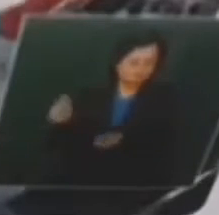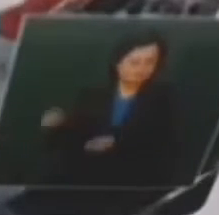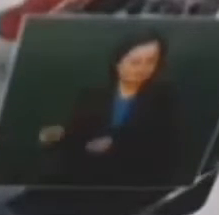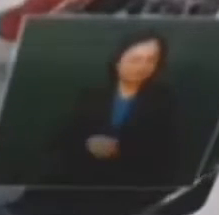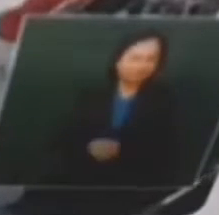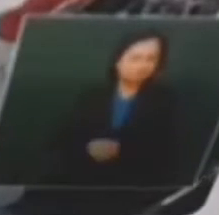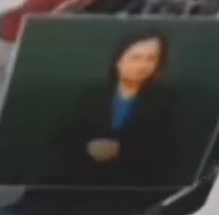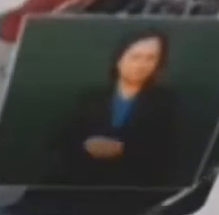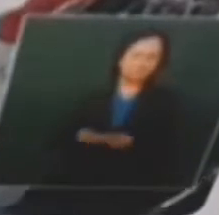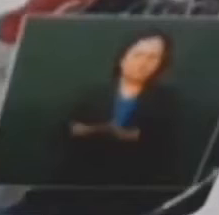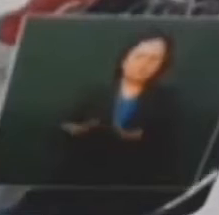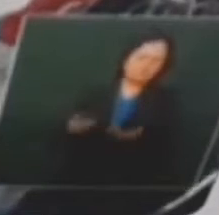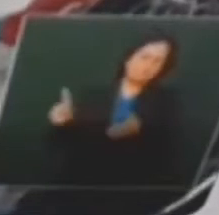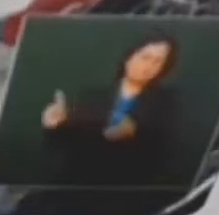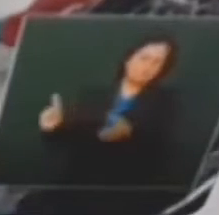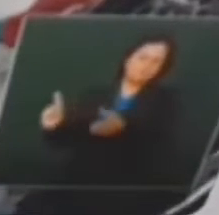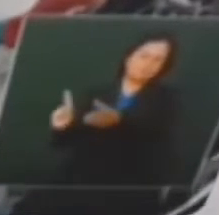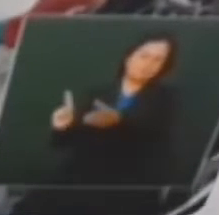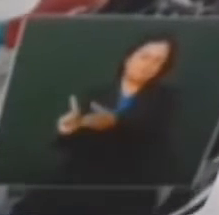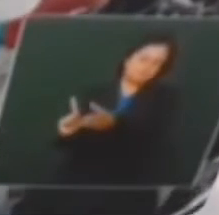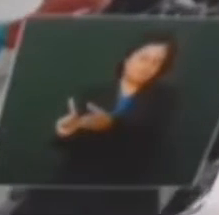Y ahí poco a poco,